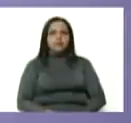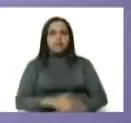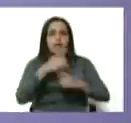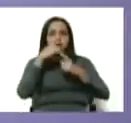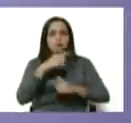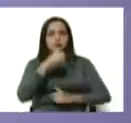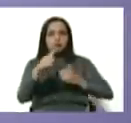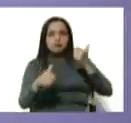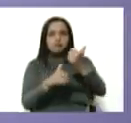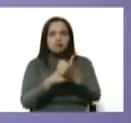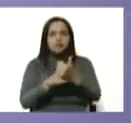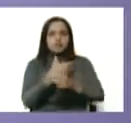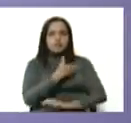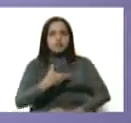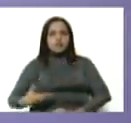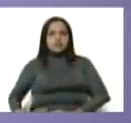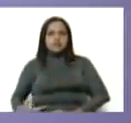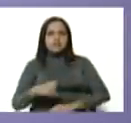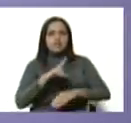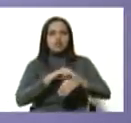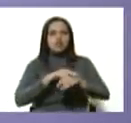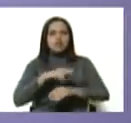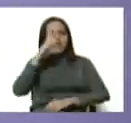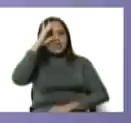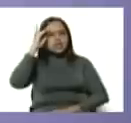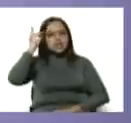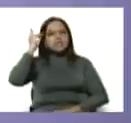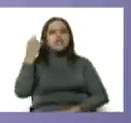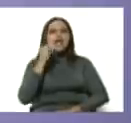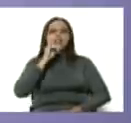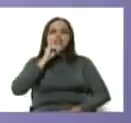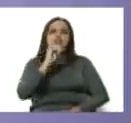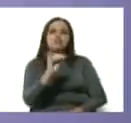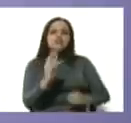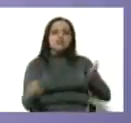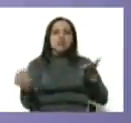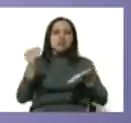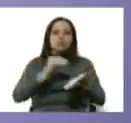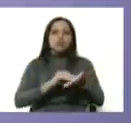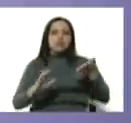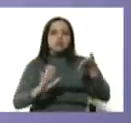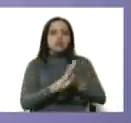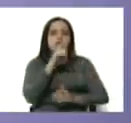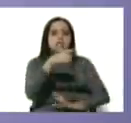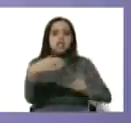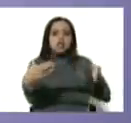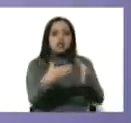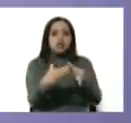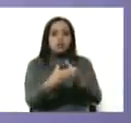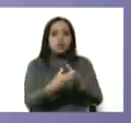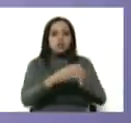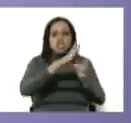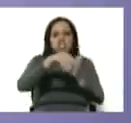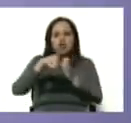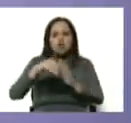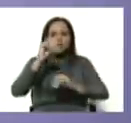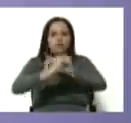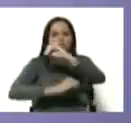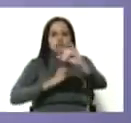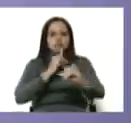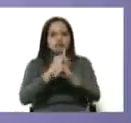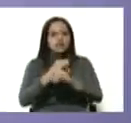vicepresidenta ejecutiva de la República, doctora Delcy Rodríguez, que ha denunciado nuevamente esta organización de crimen transnacional